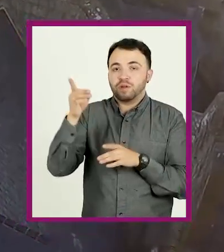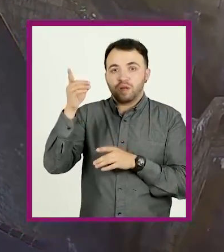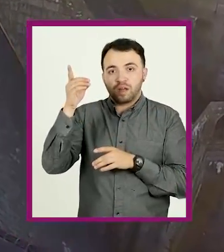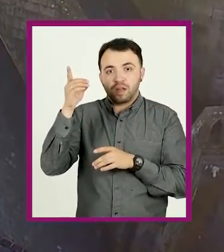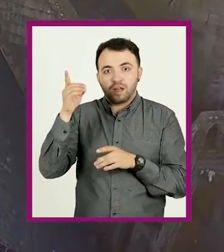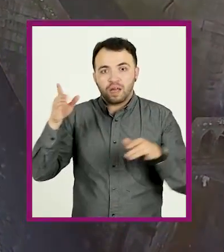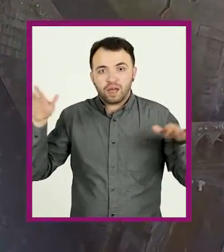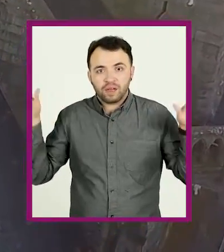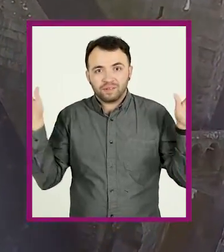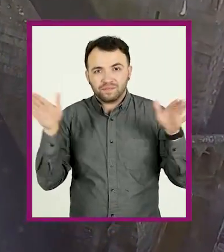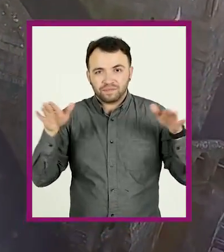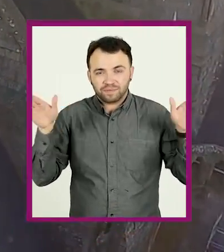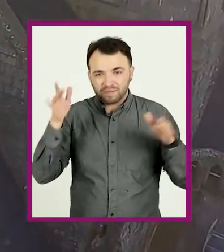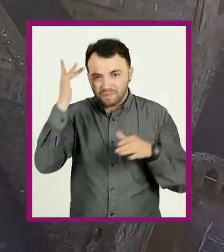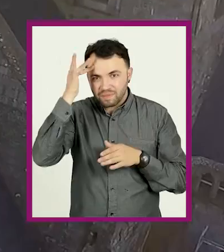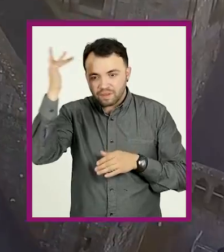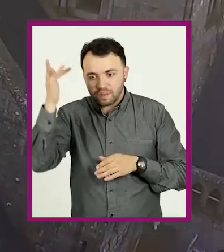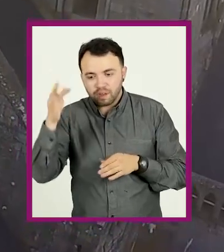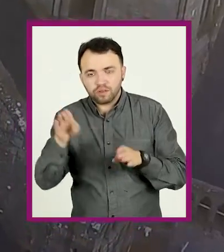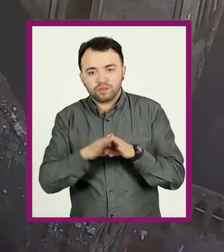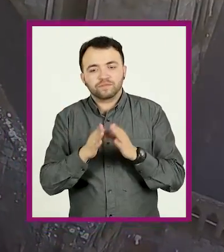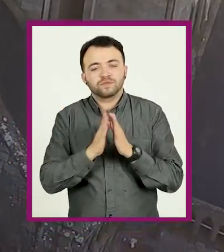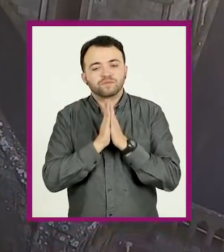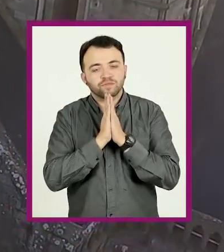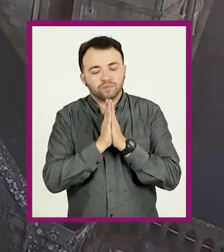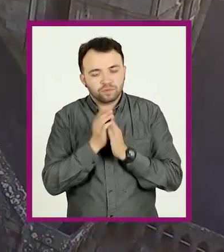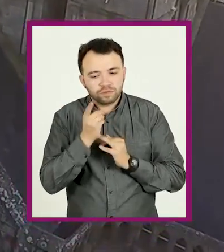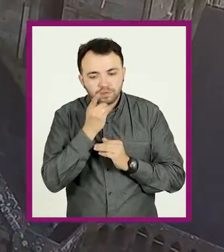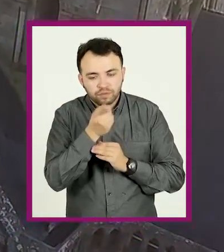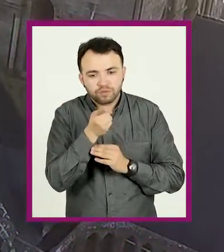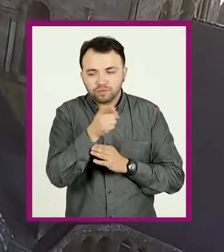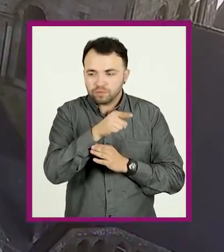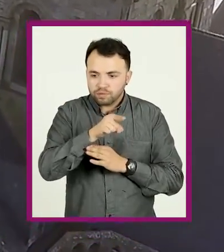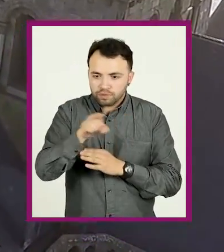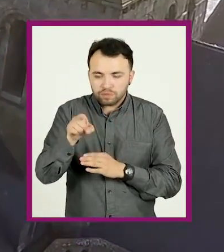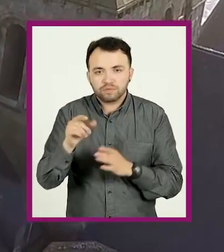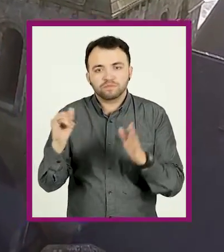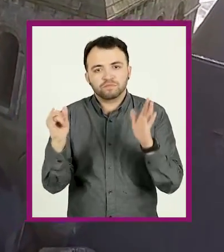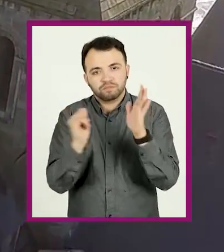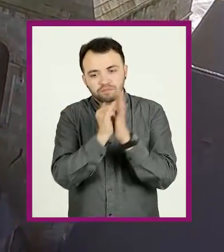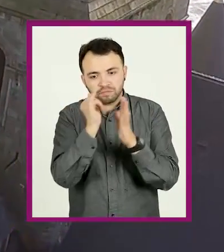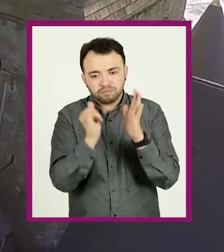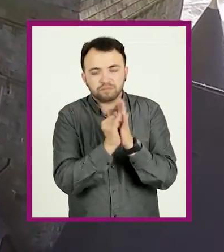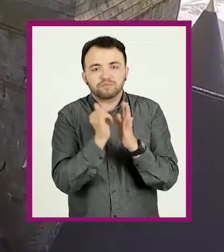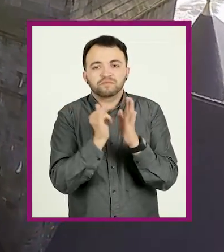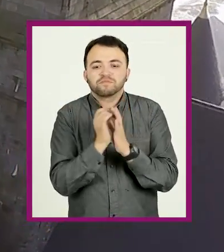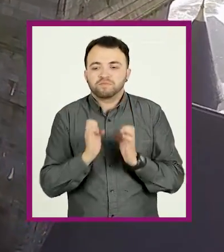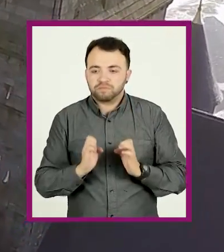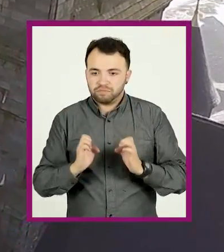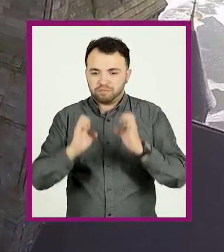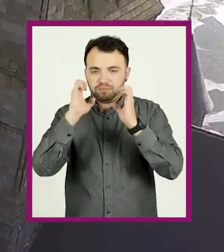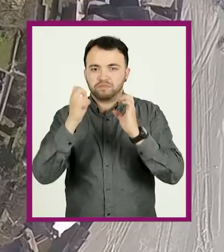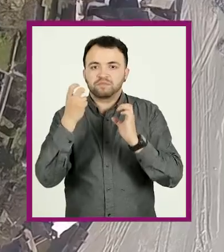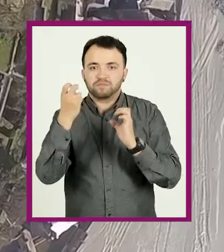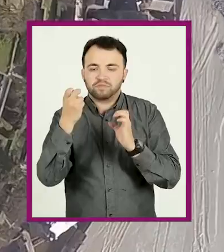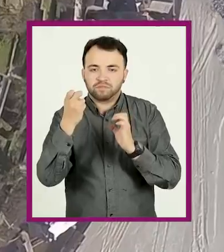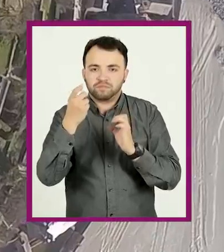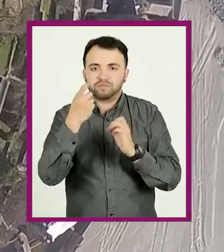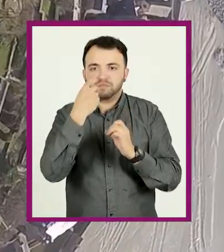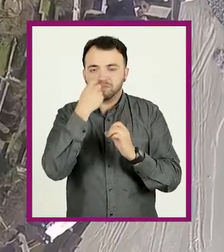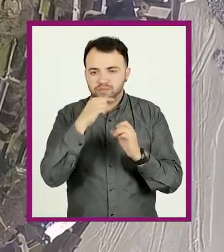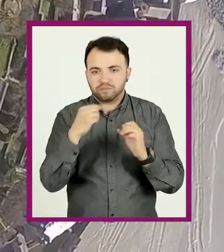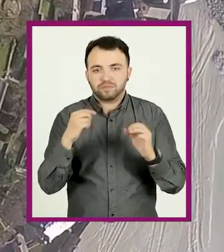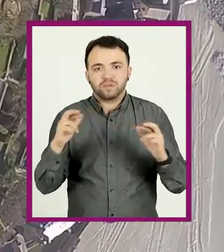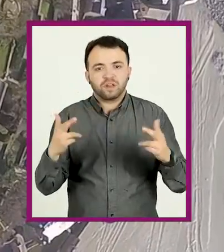en el año 708 y le encargó la construcción del santuario. Edificada en el siglo X, la